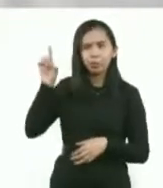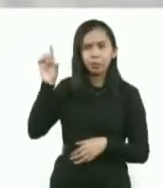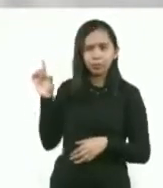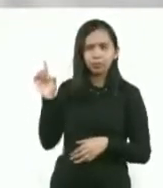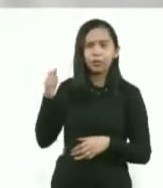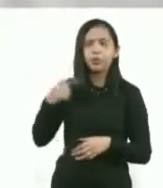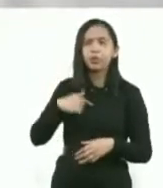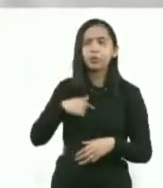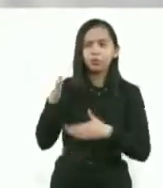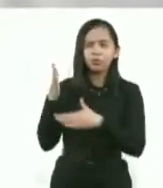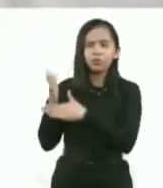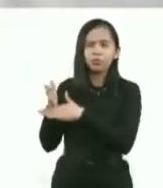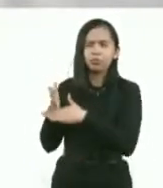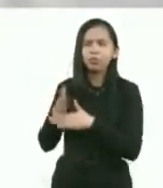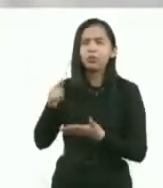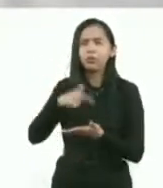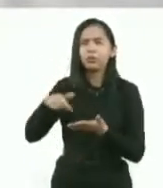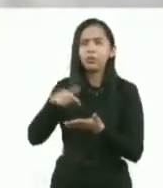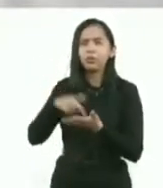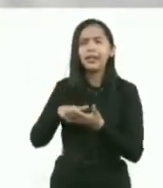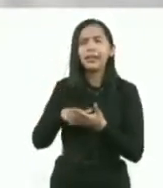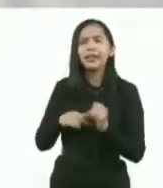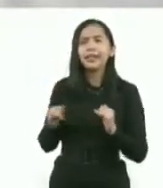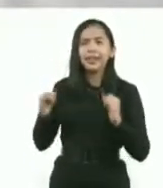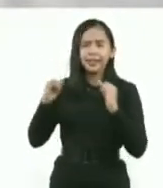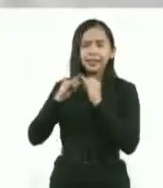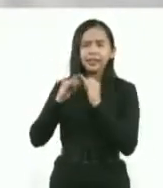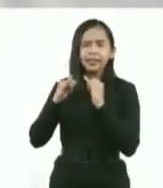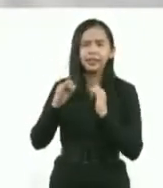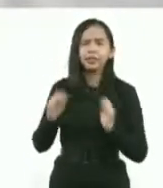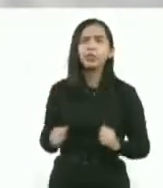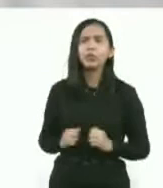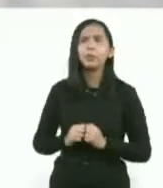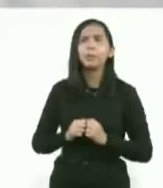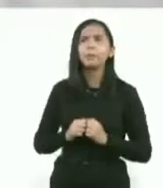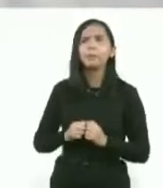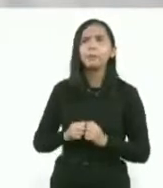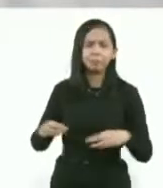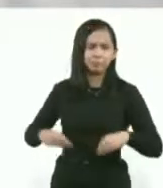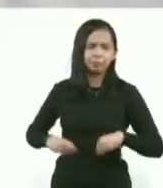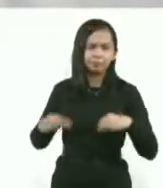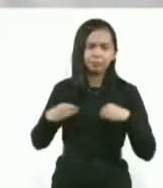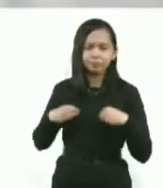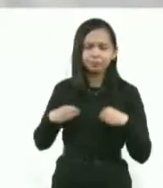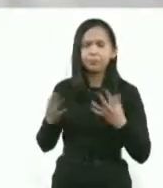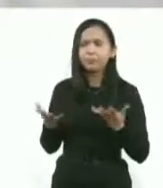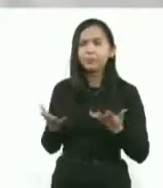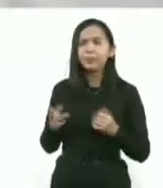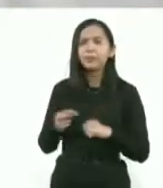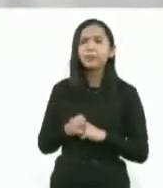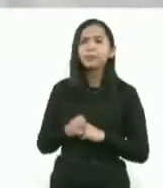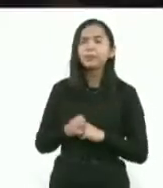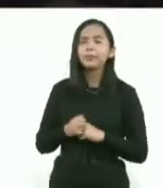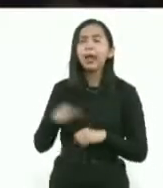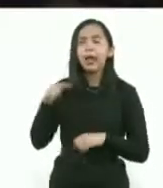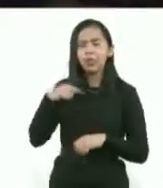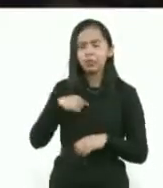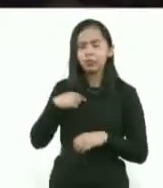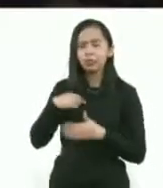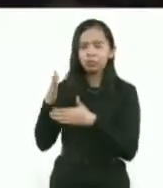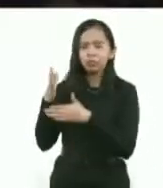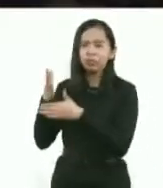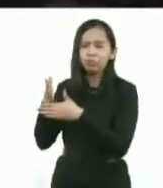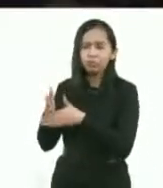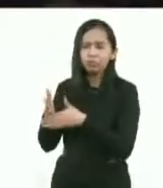una unidad del Instituto de Vivienda, donde se habían entregado ya las viviendas y fui a visitar ahí a